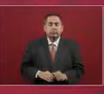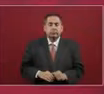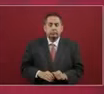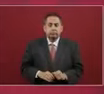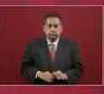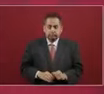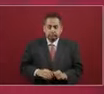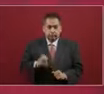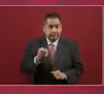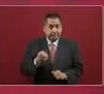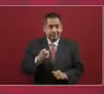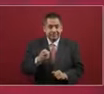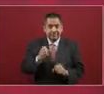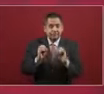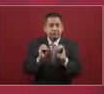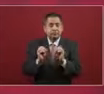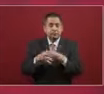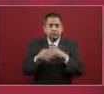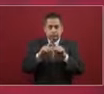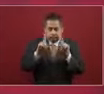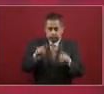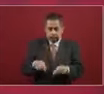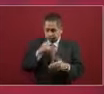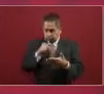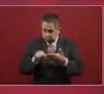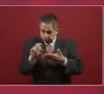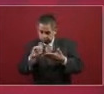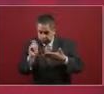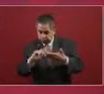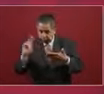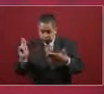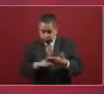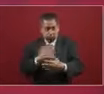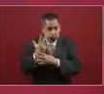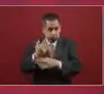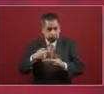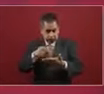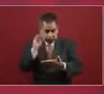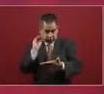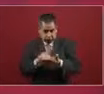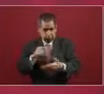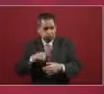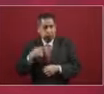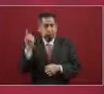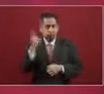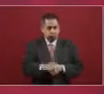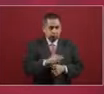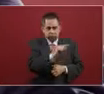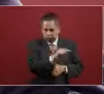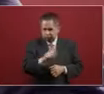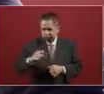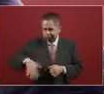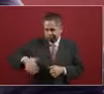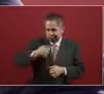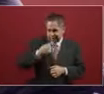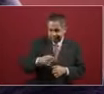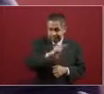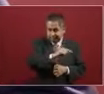Y en ese memorándum estoy instruyendo también a estos servidores públicos